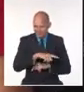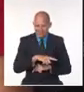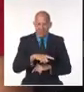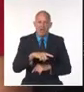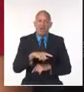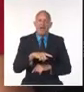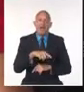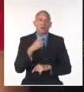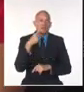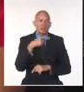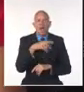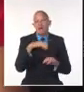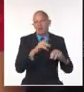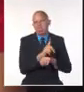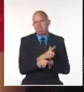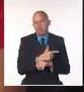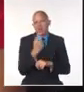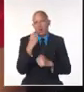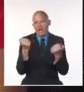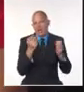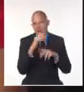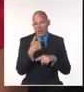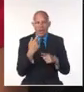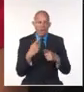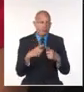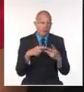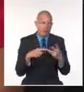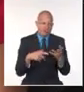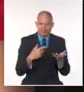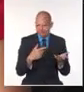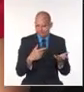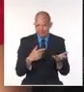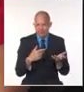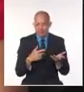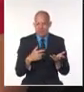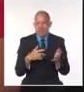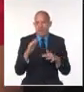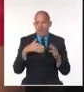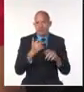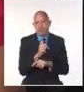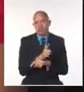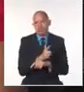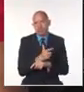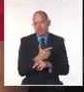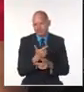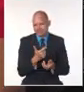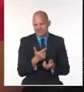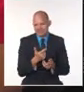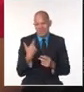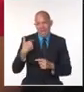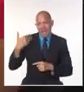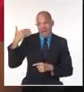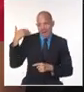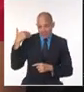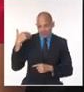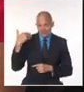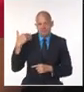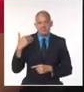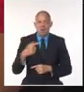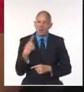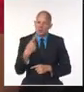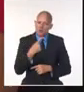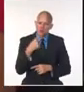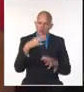garantiza un traslado de documentos por lo menos semanal. En otros tiempos pudimos trasladar